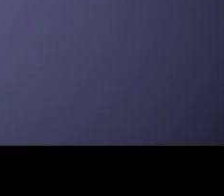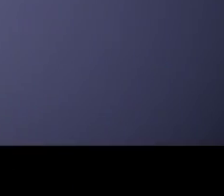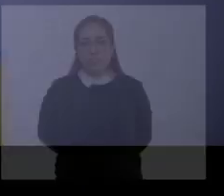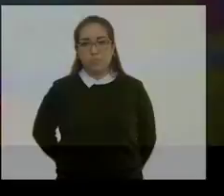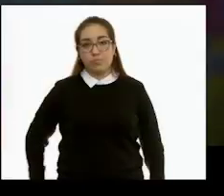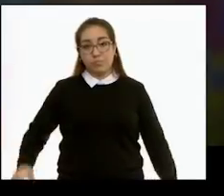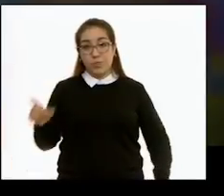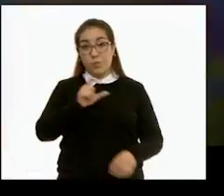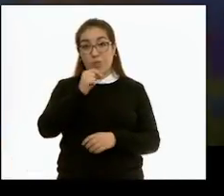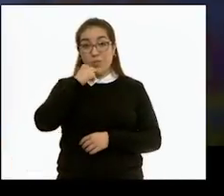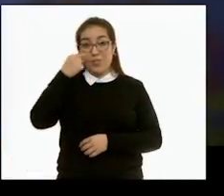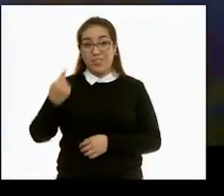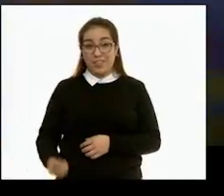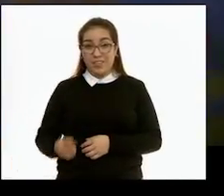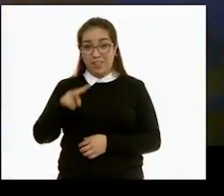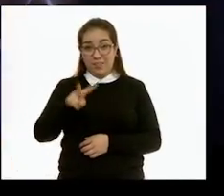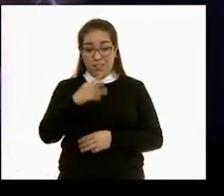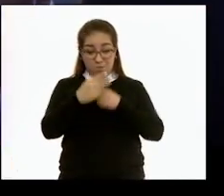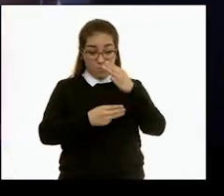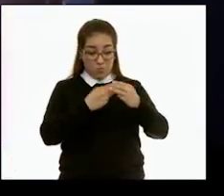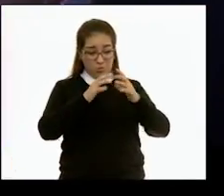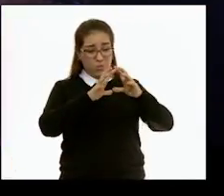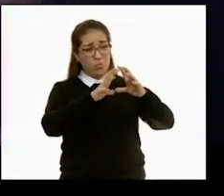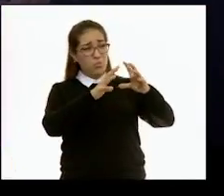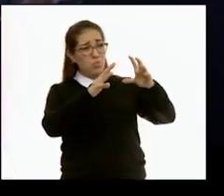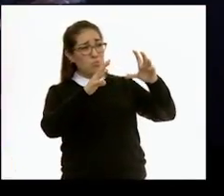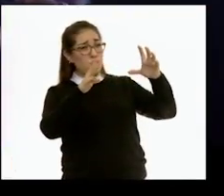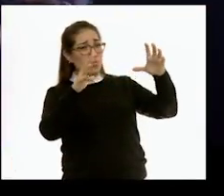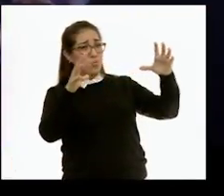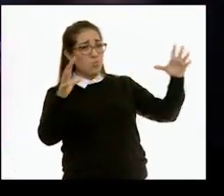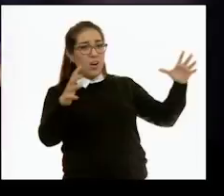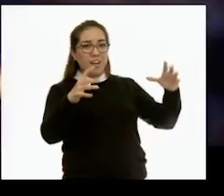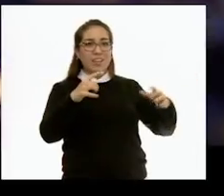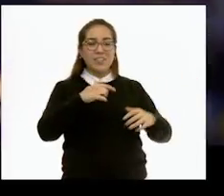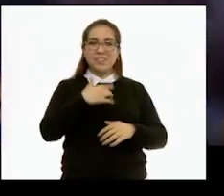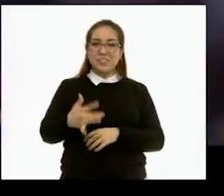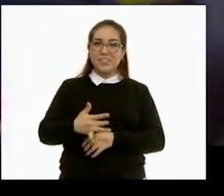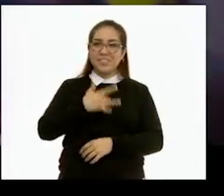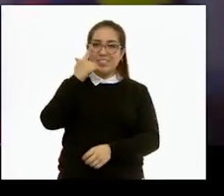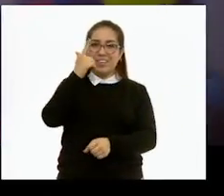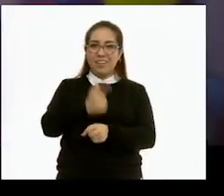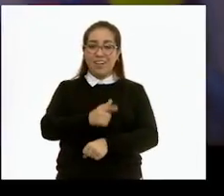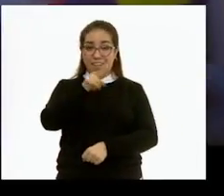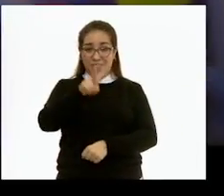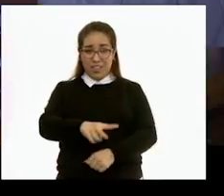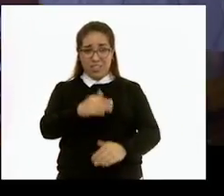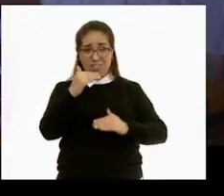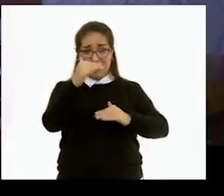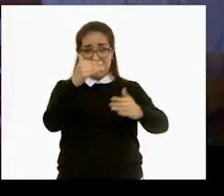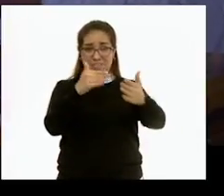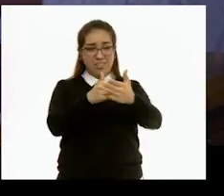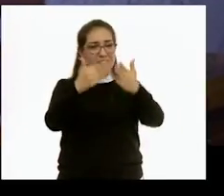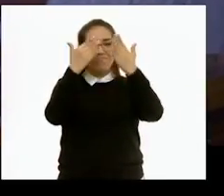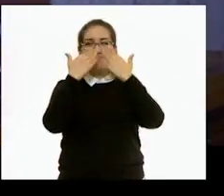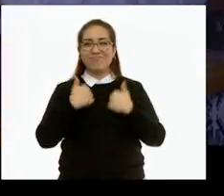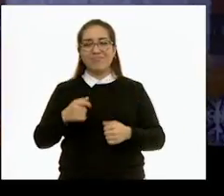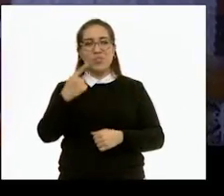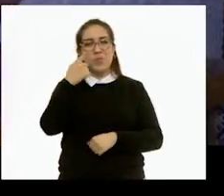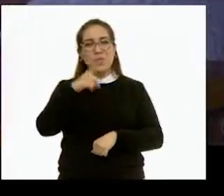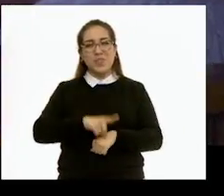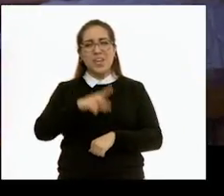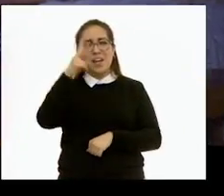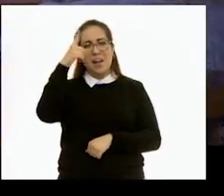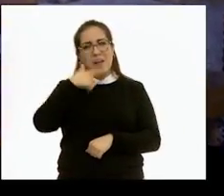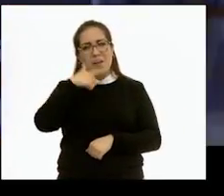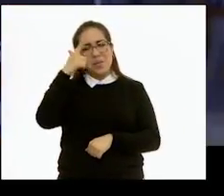Cuando eres pequeña, el mundo parece ser inmenso, pero para mí fue el cielo el que me hizo entender que no había límites. Un día en la televisión